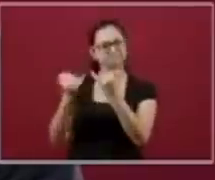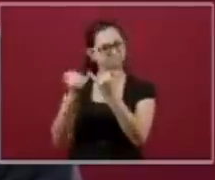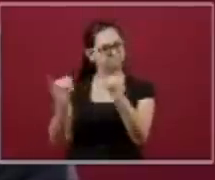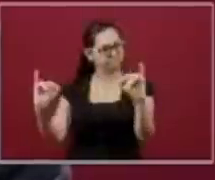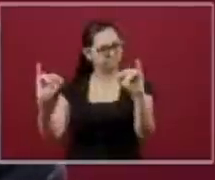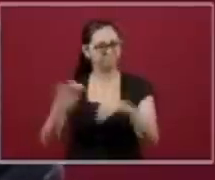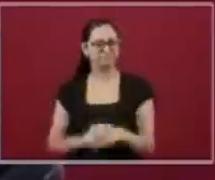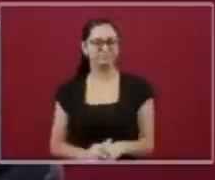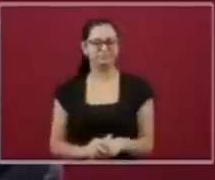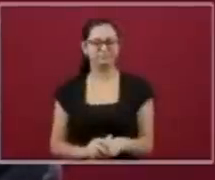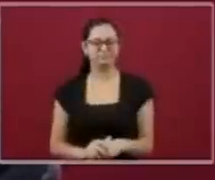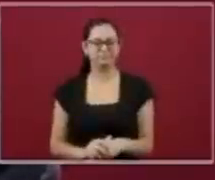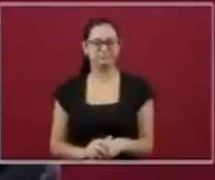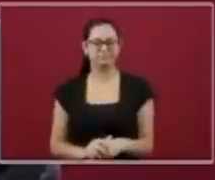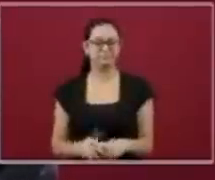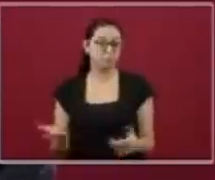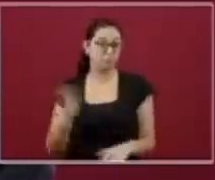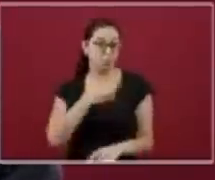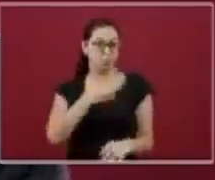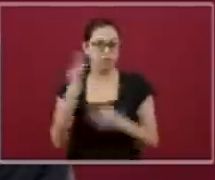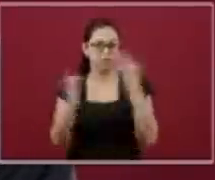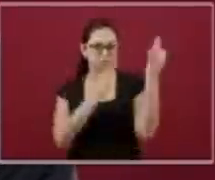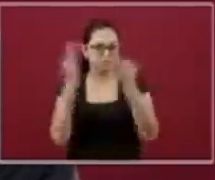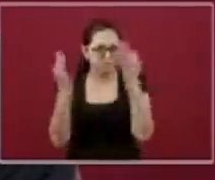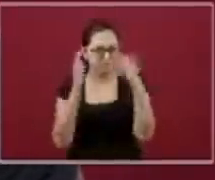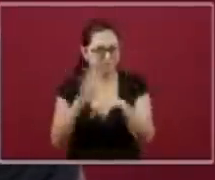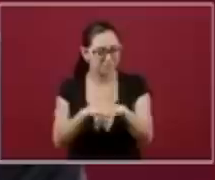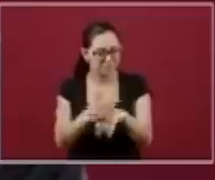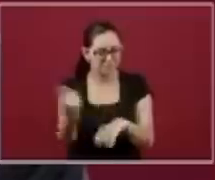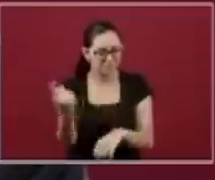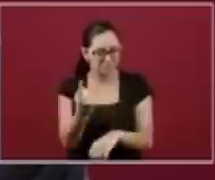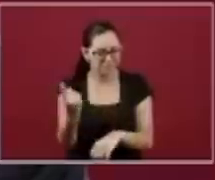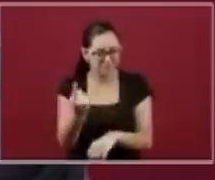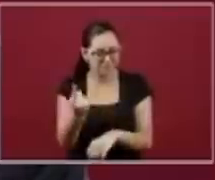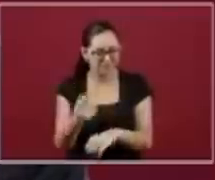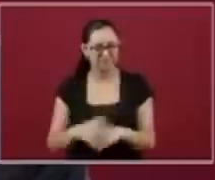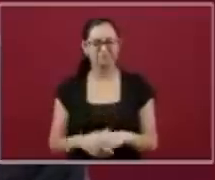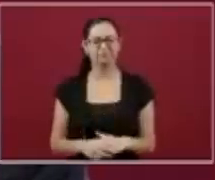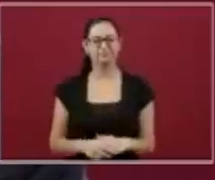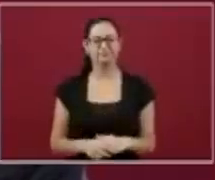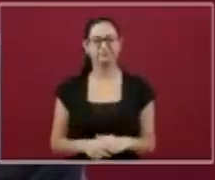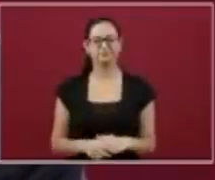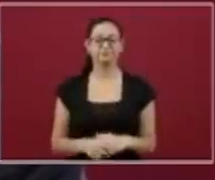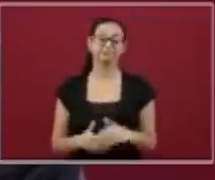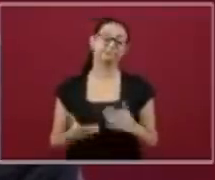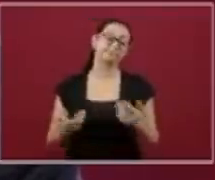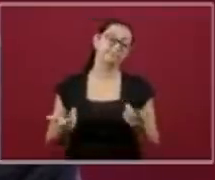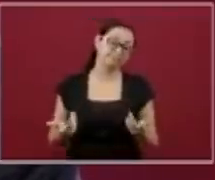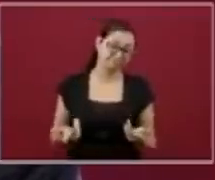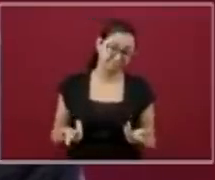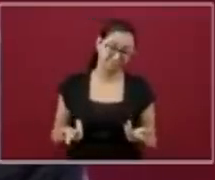¿Y por qué es buena noticia? Porque